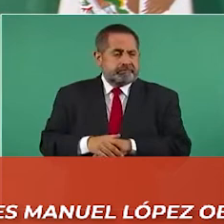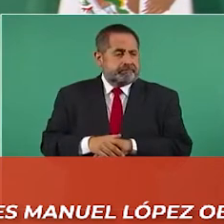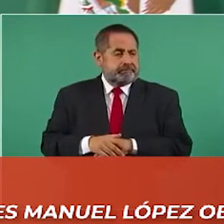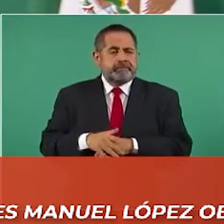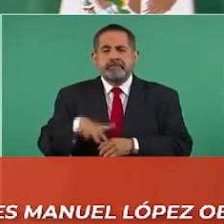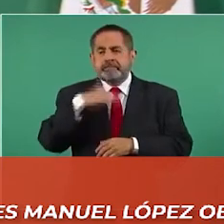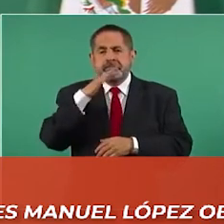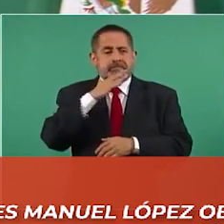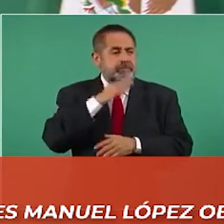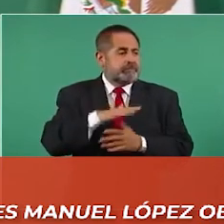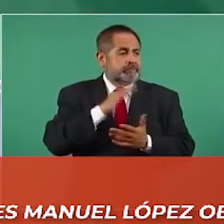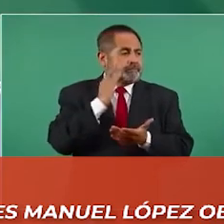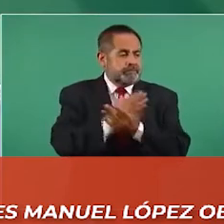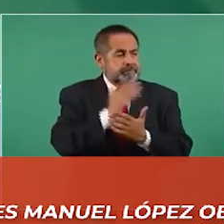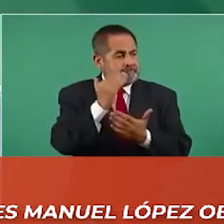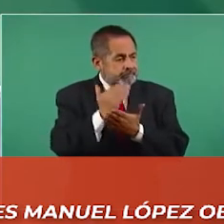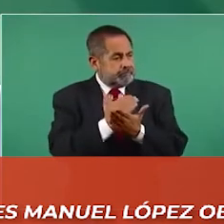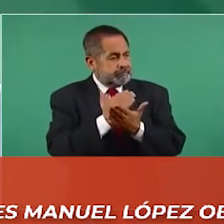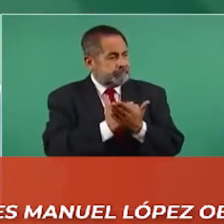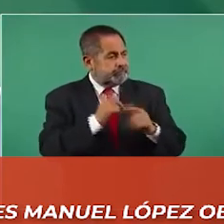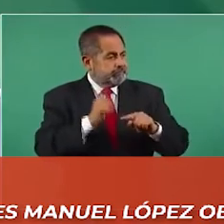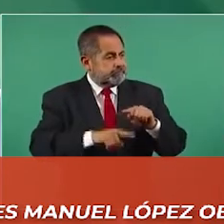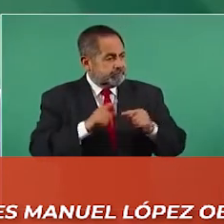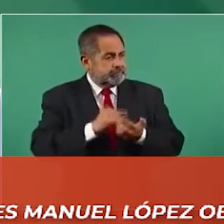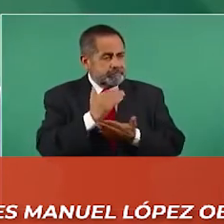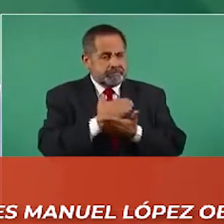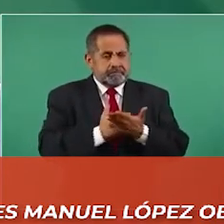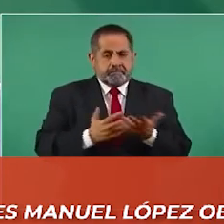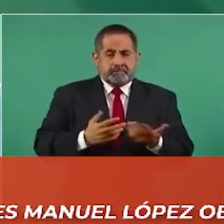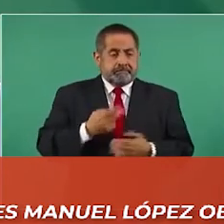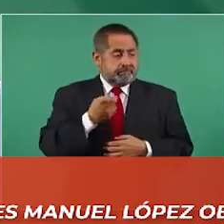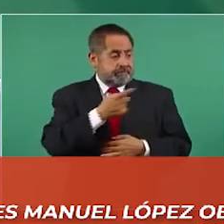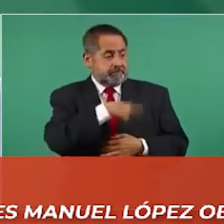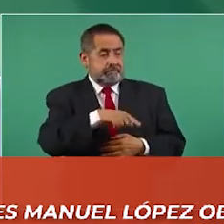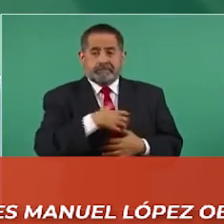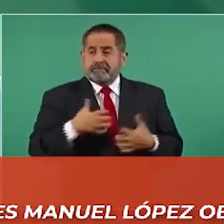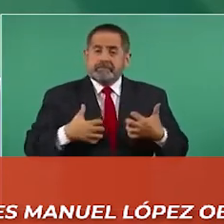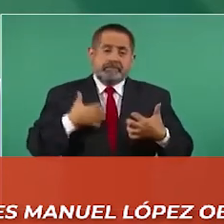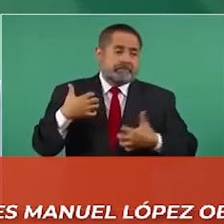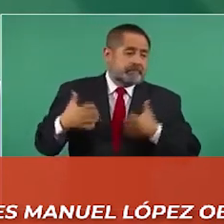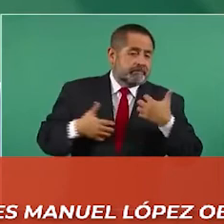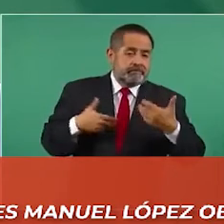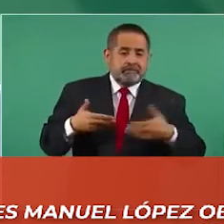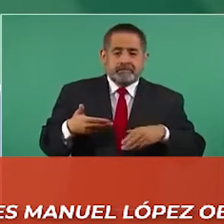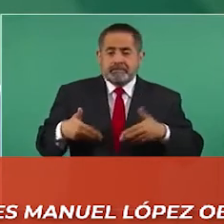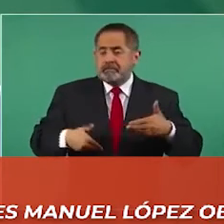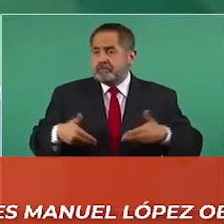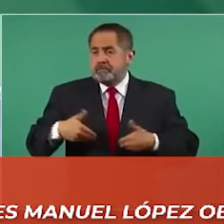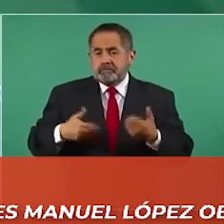con la corrupción, que es lo que tiene a los conservadores muy molestos,